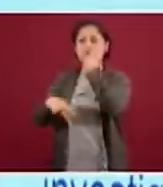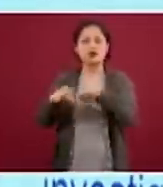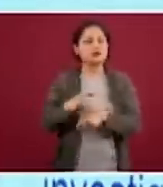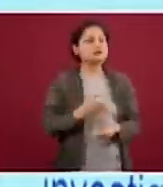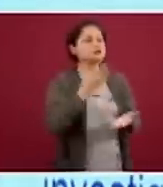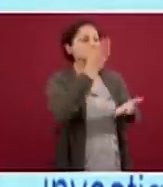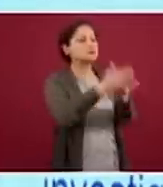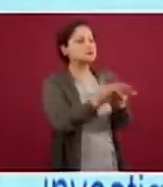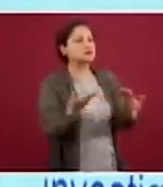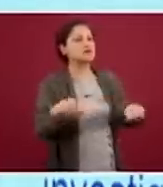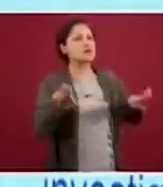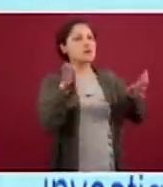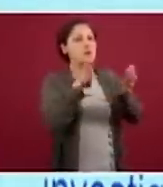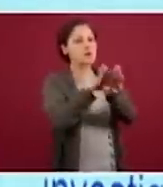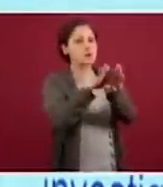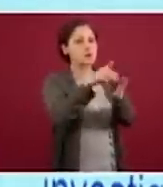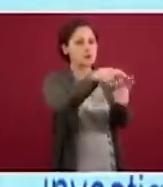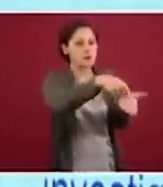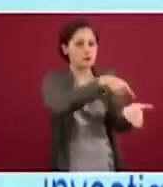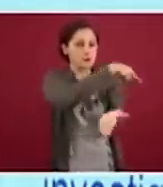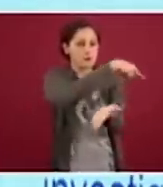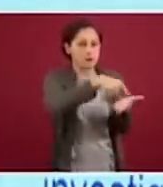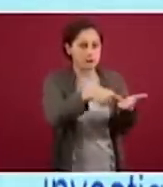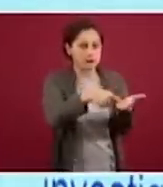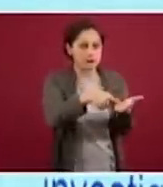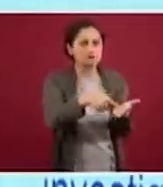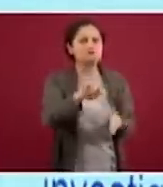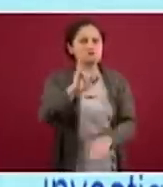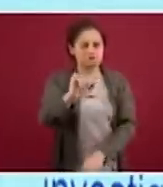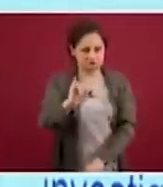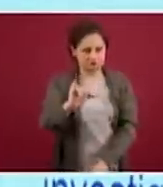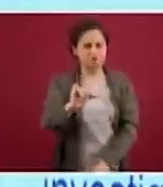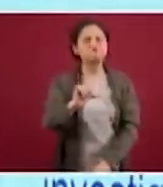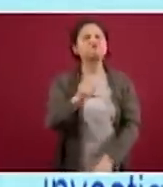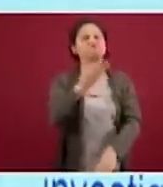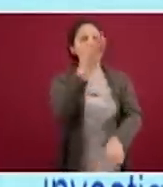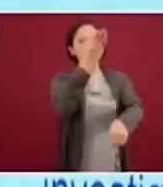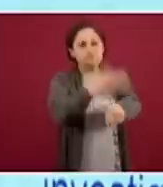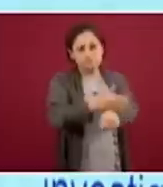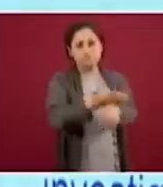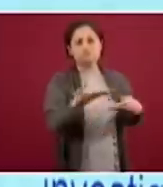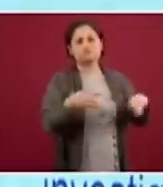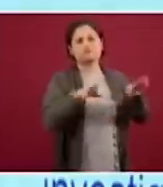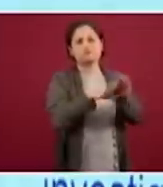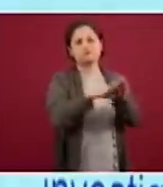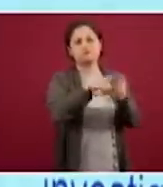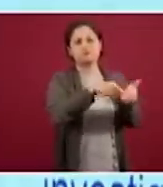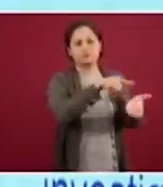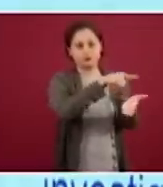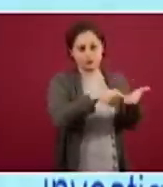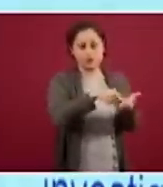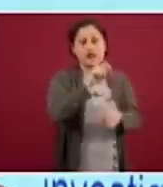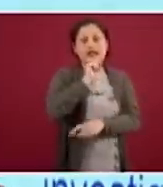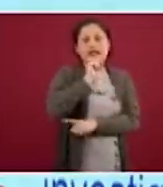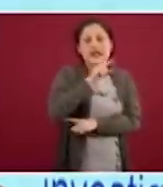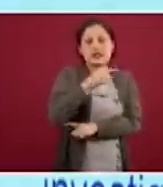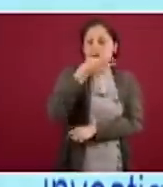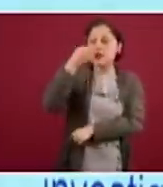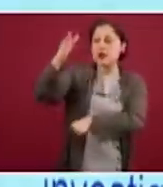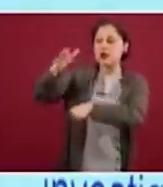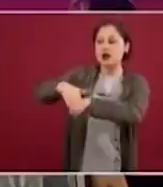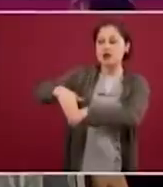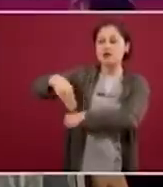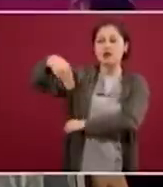¿Dije clausura? Sí, a la clausura. Y se da vista también al Ministerio Público para que se